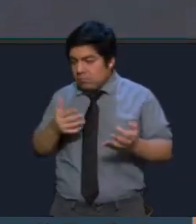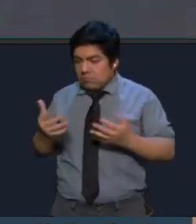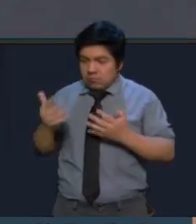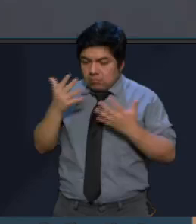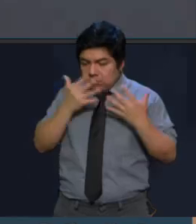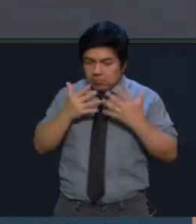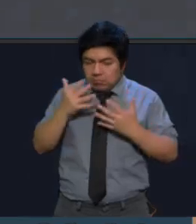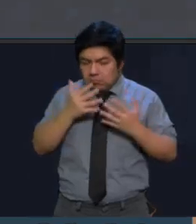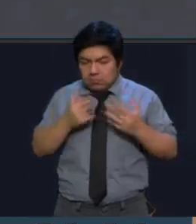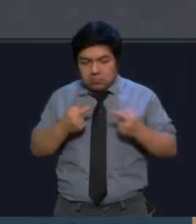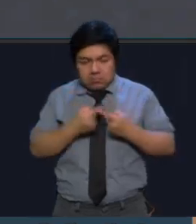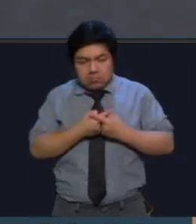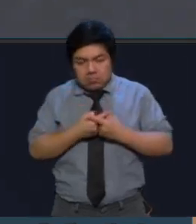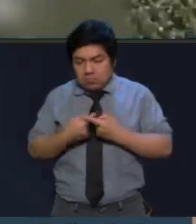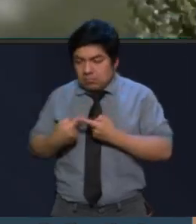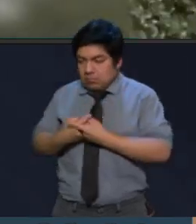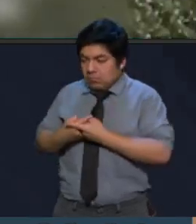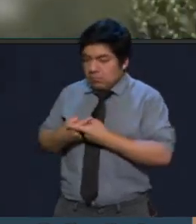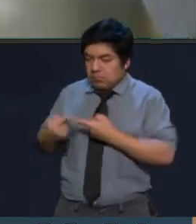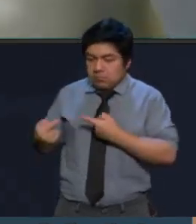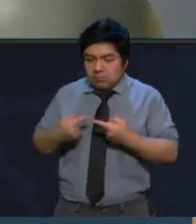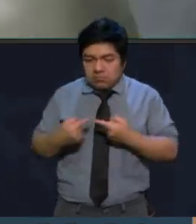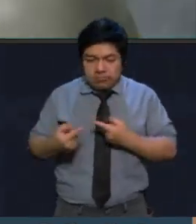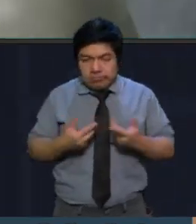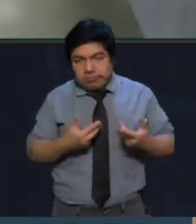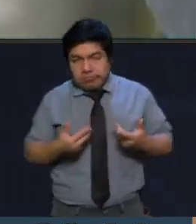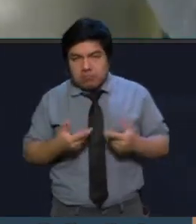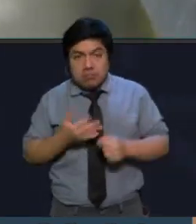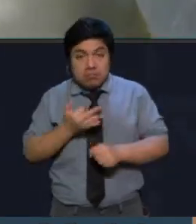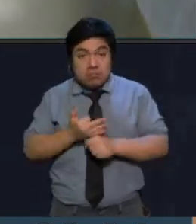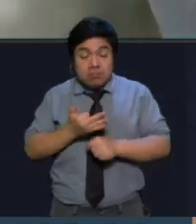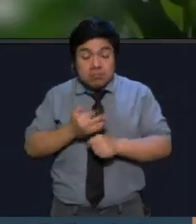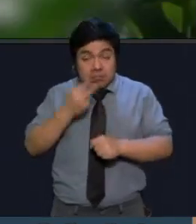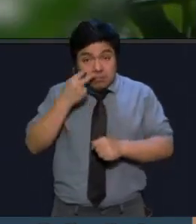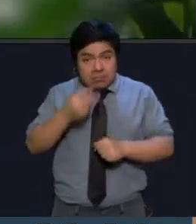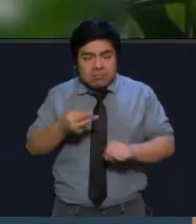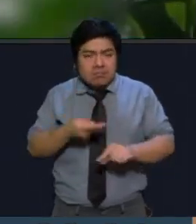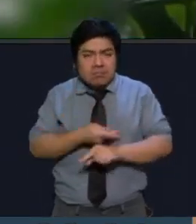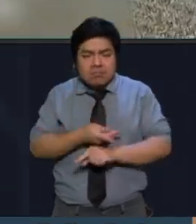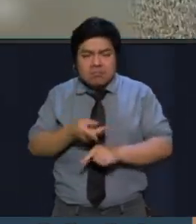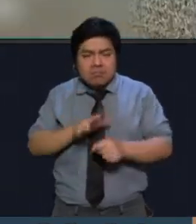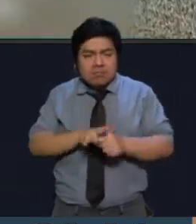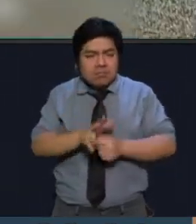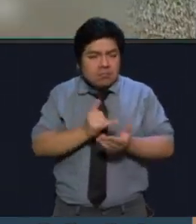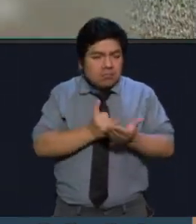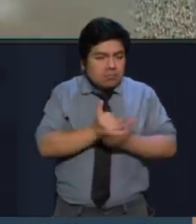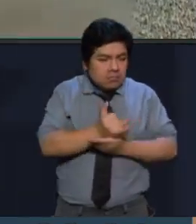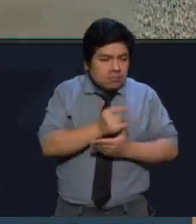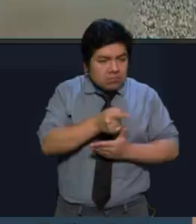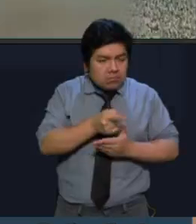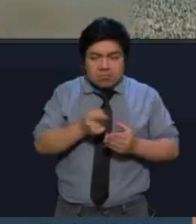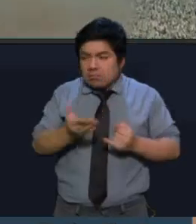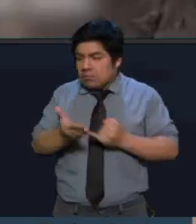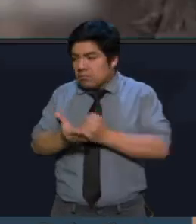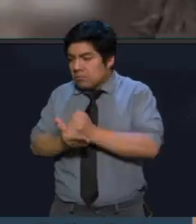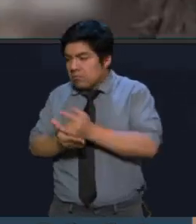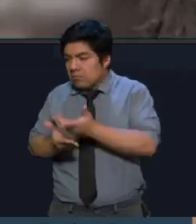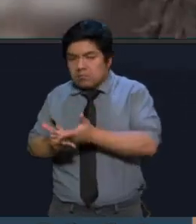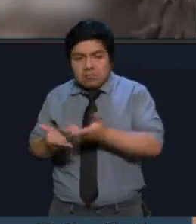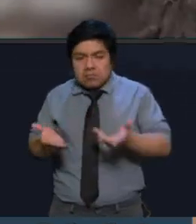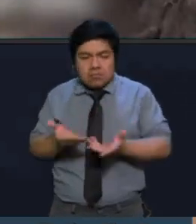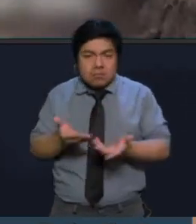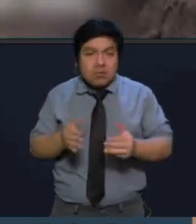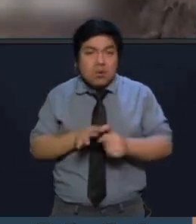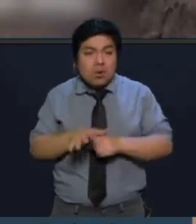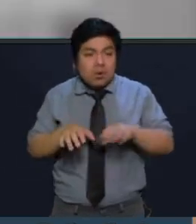sino que hay contradicciones entre ellos. Entonces vamos a ver qué decisión van a tomar. Se entiende